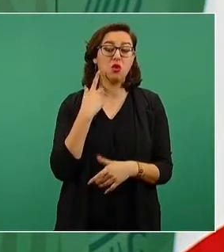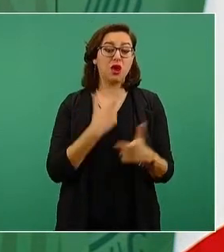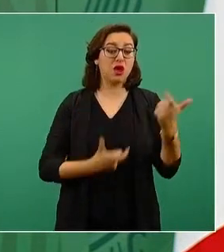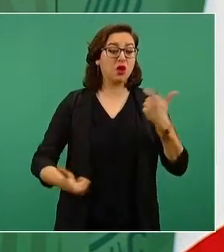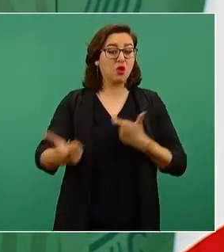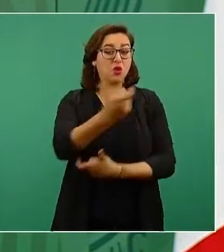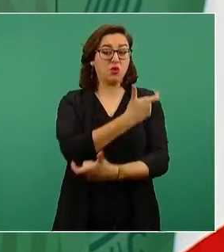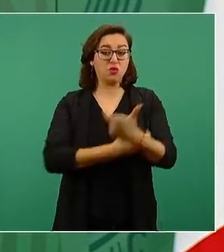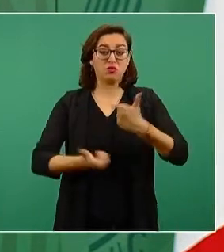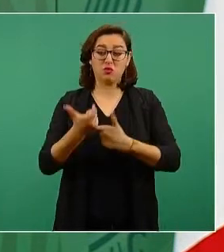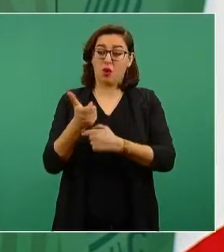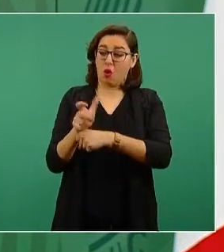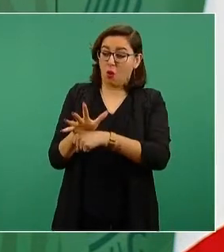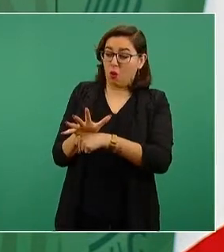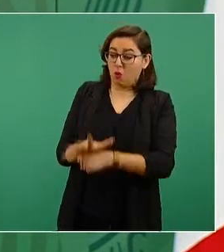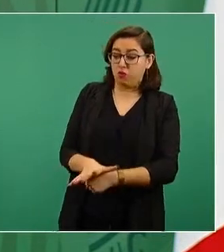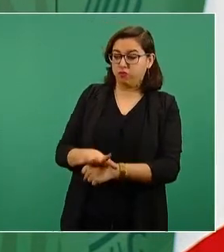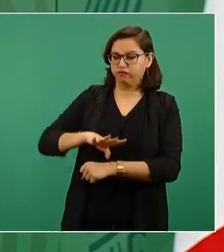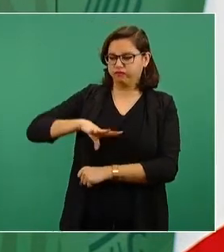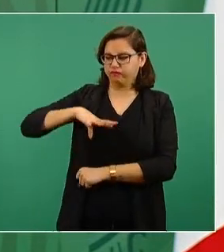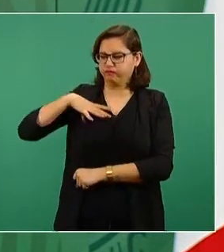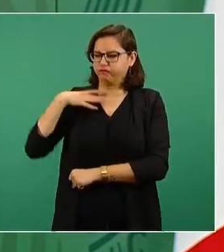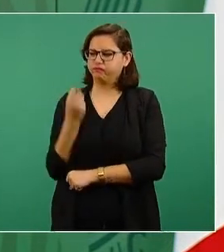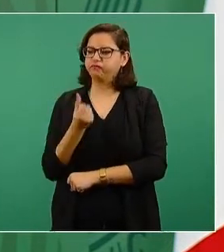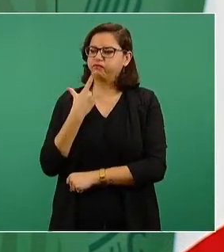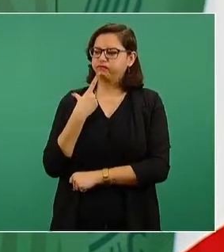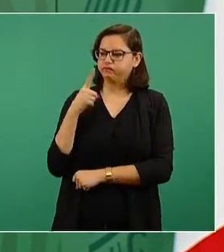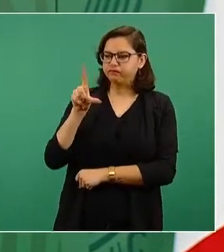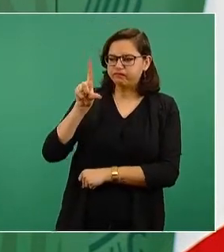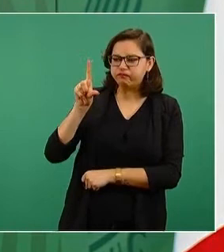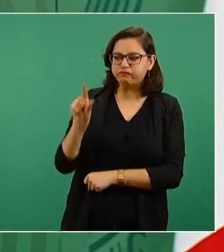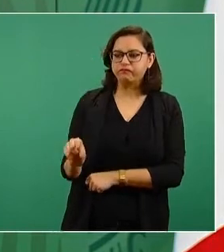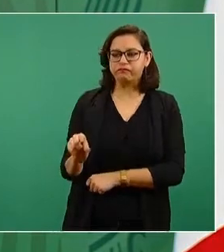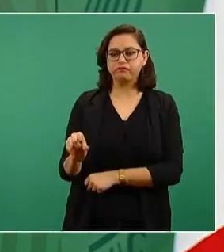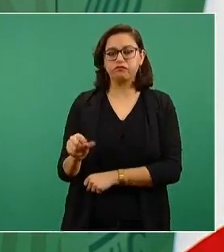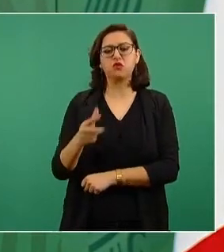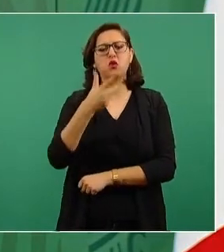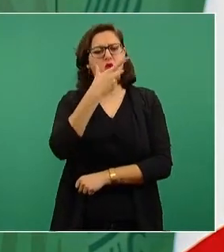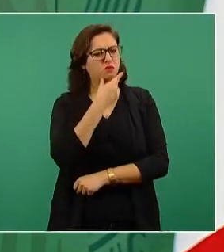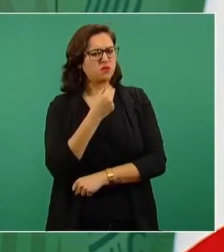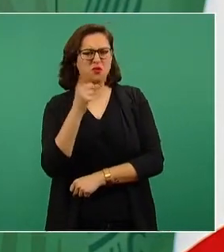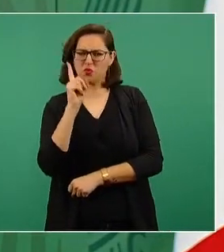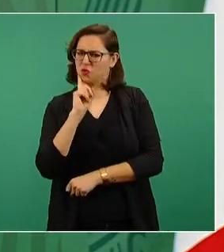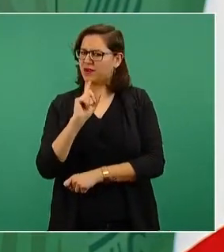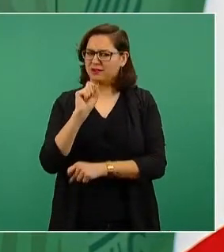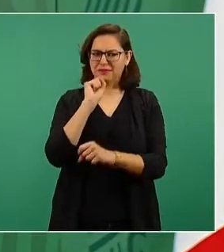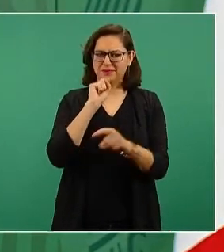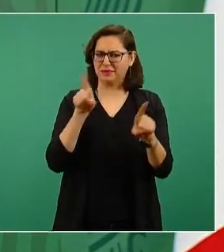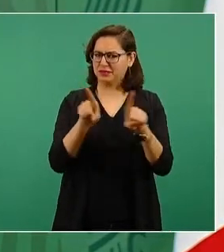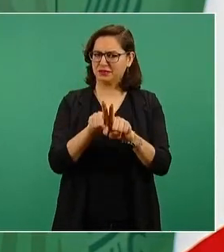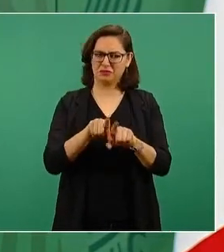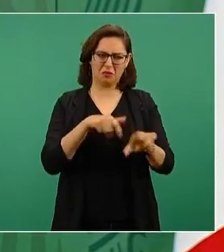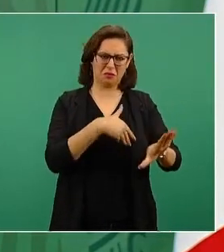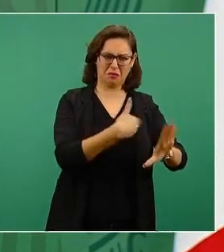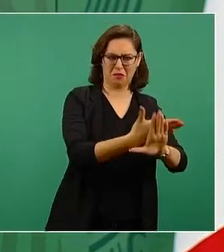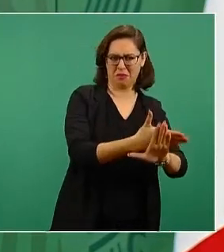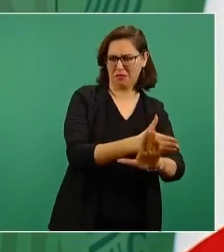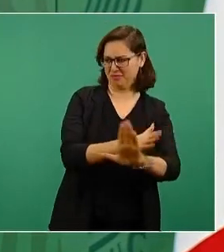explota, que humilla a hombres y a mujeres.